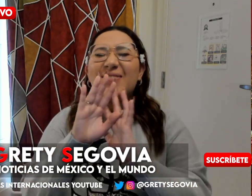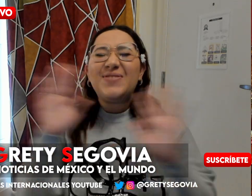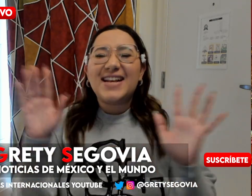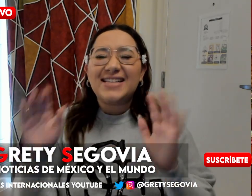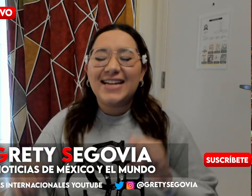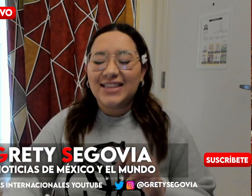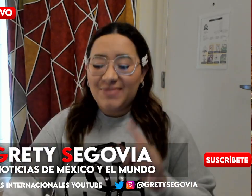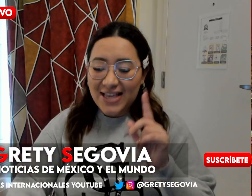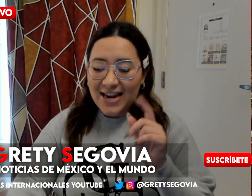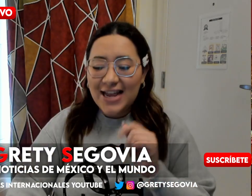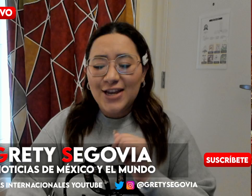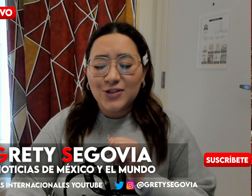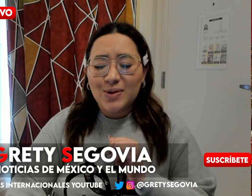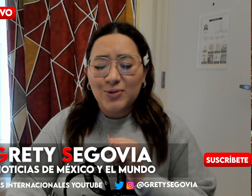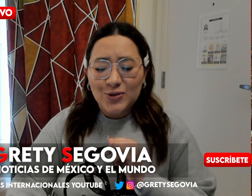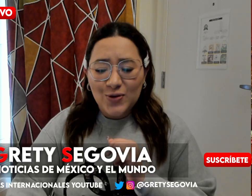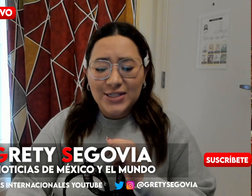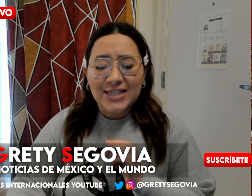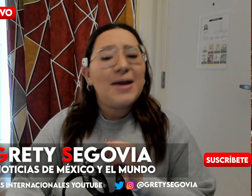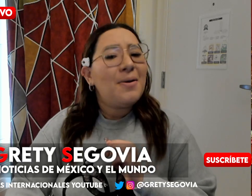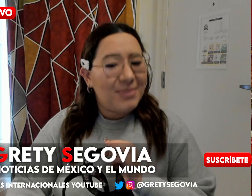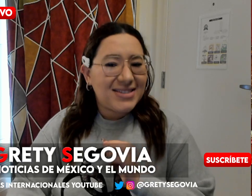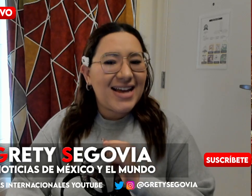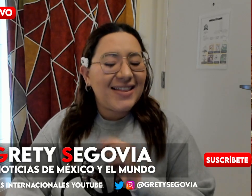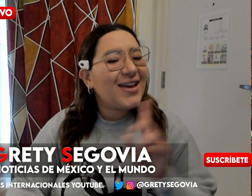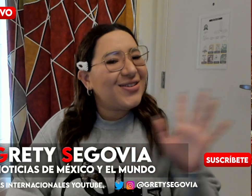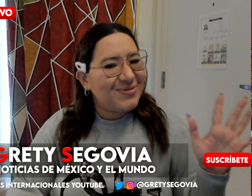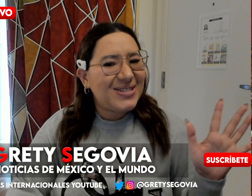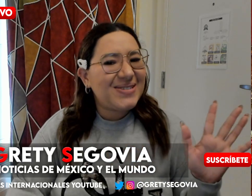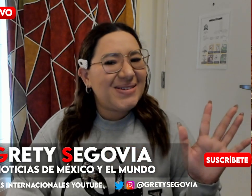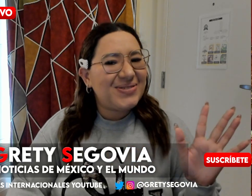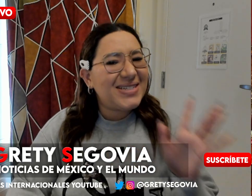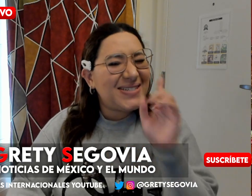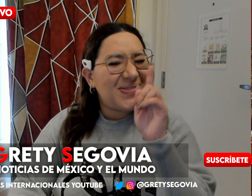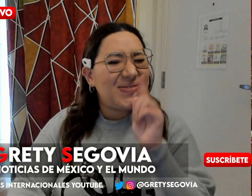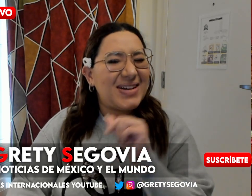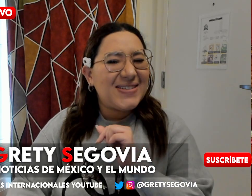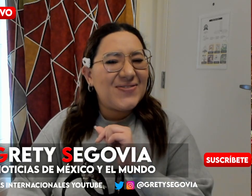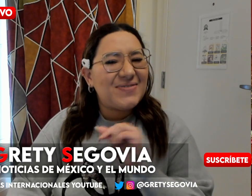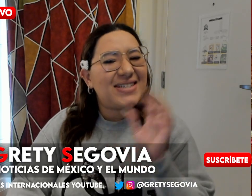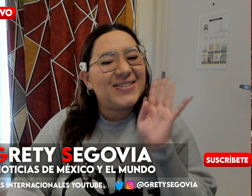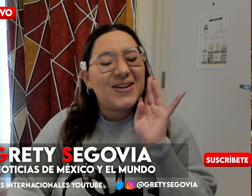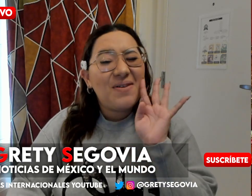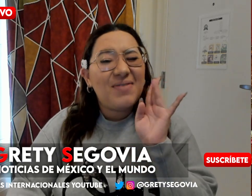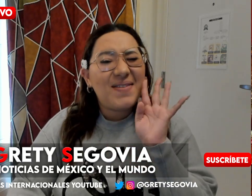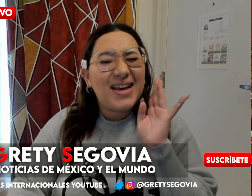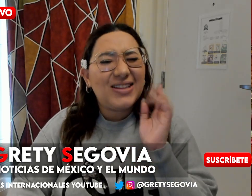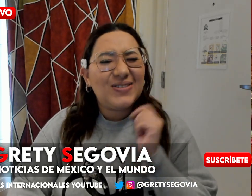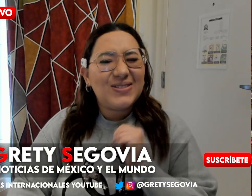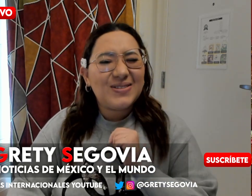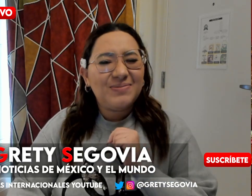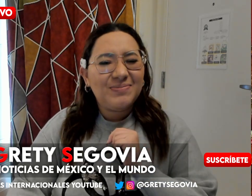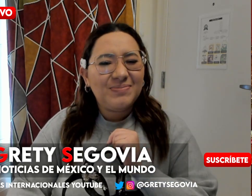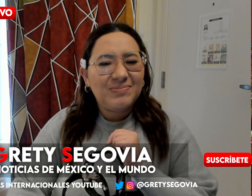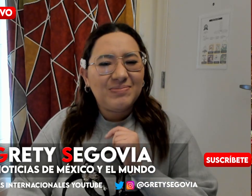Que tengan una excelente mañana. Y nos vemos hoy sí, más tarde, con muchísima, muchísima más información. Bye bye a todos.